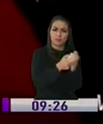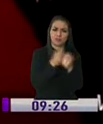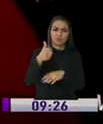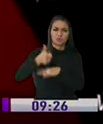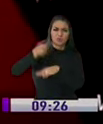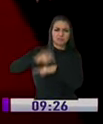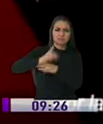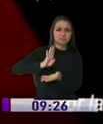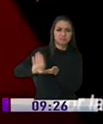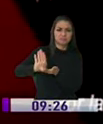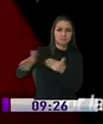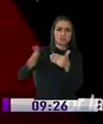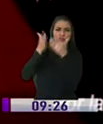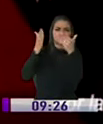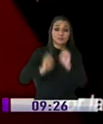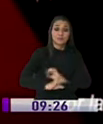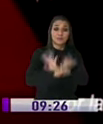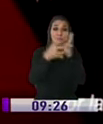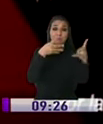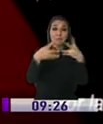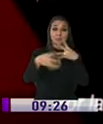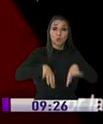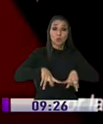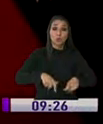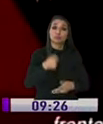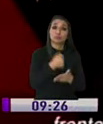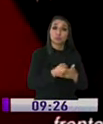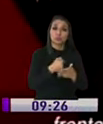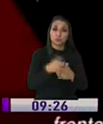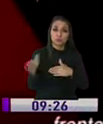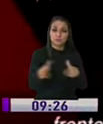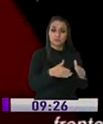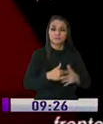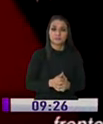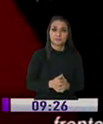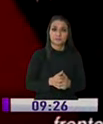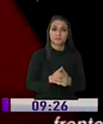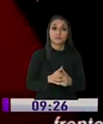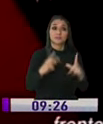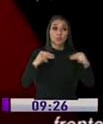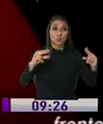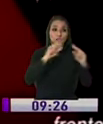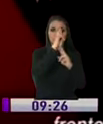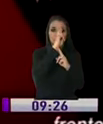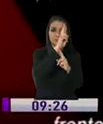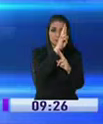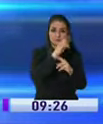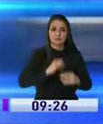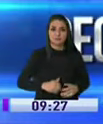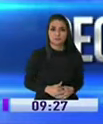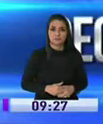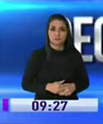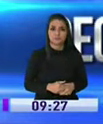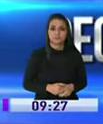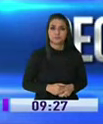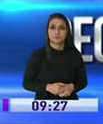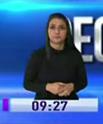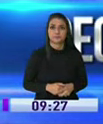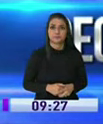el autoritarismo, por la transparencia frente a la corrupción, por la naturaleza frente a la destrucción del medio ambiente.